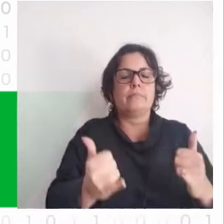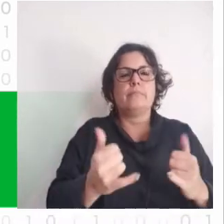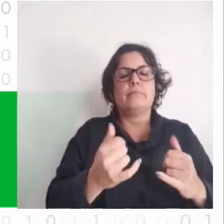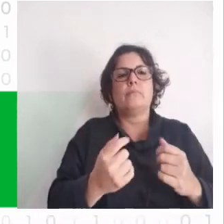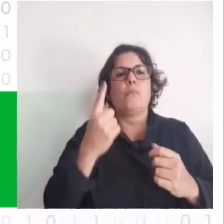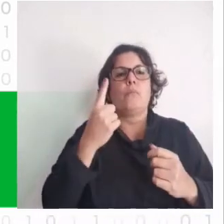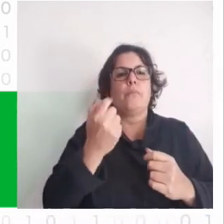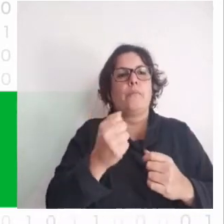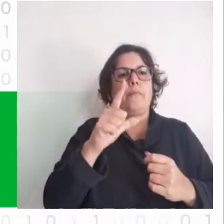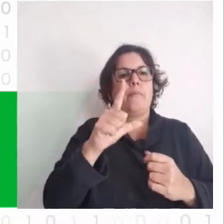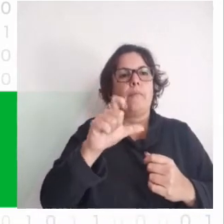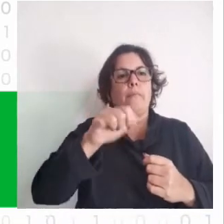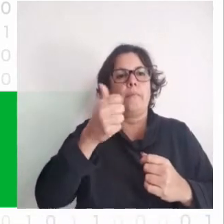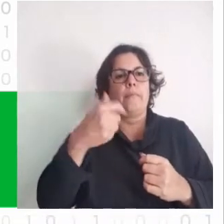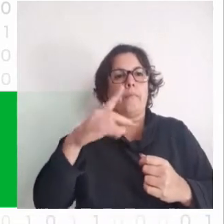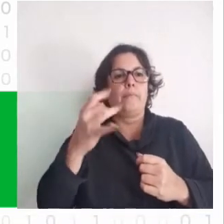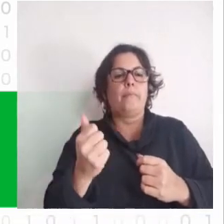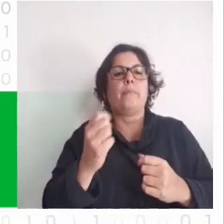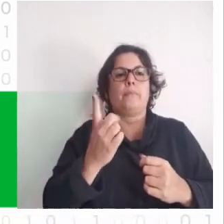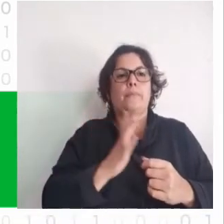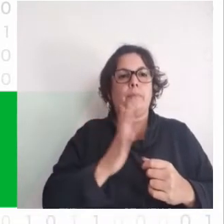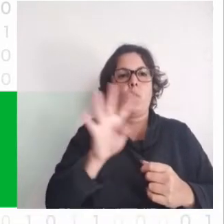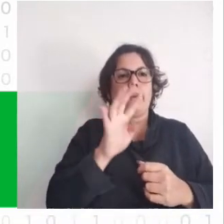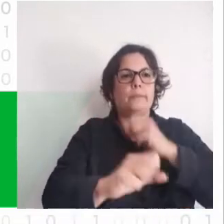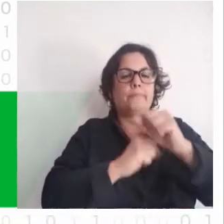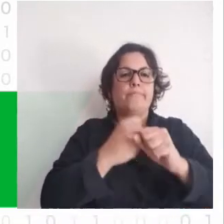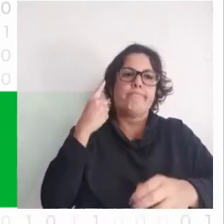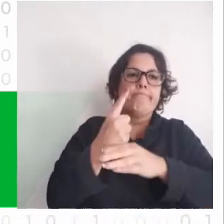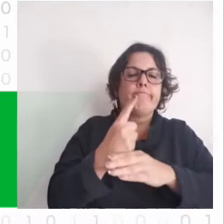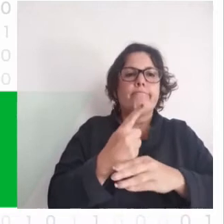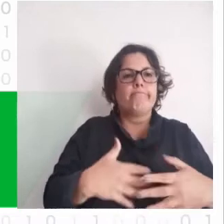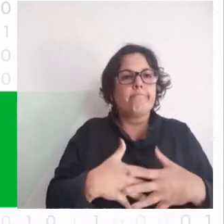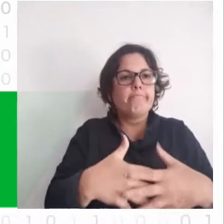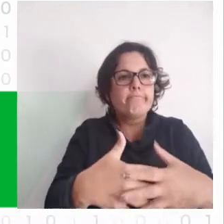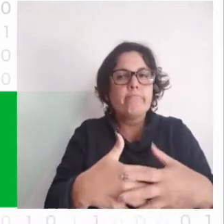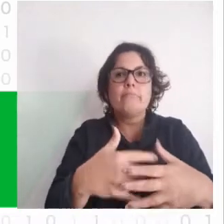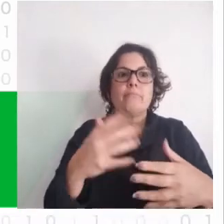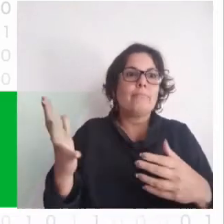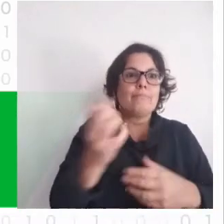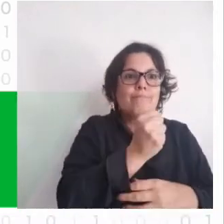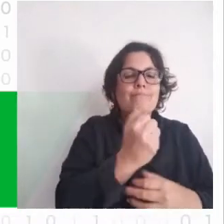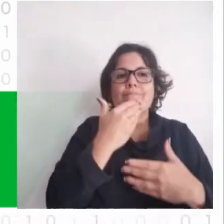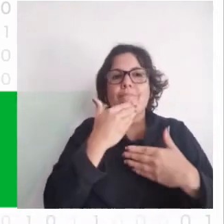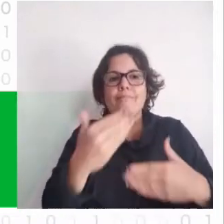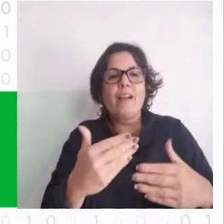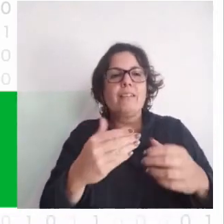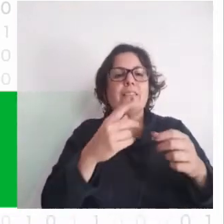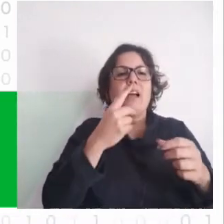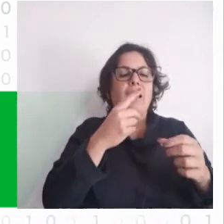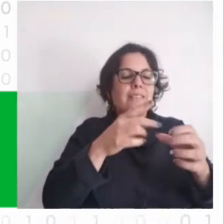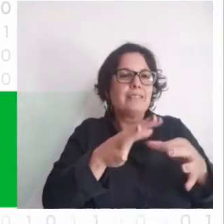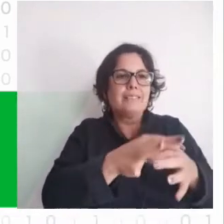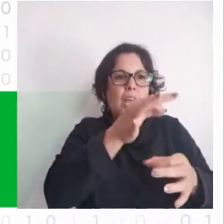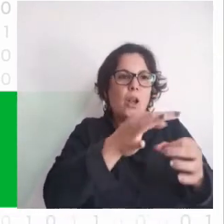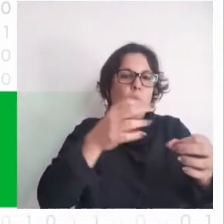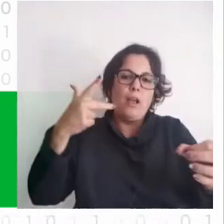una mujer de 44 años que decidió ser madre y lo logró a través de la fecundación in vitro. Por eso, a través de la historia